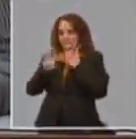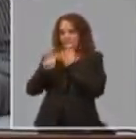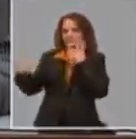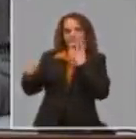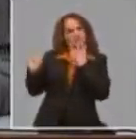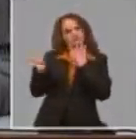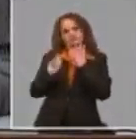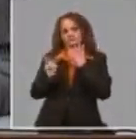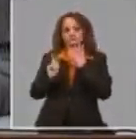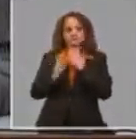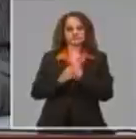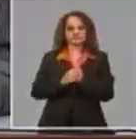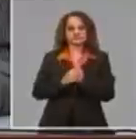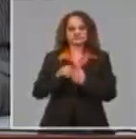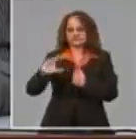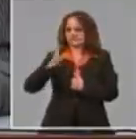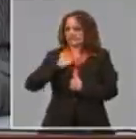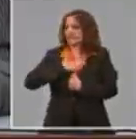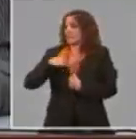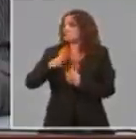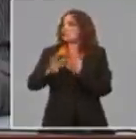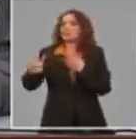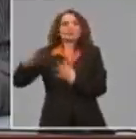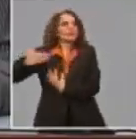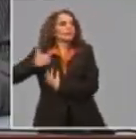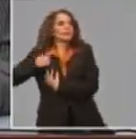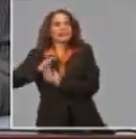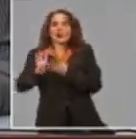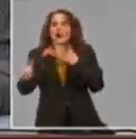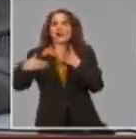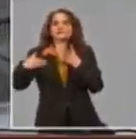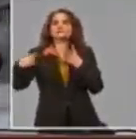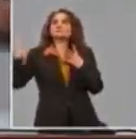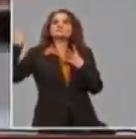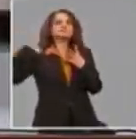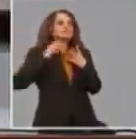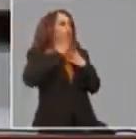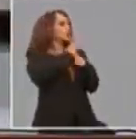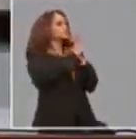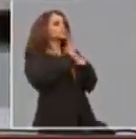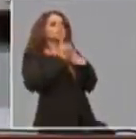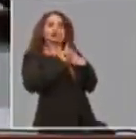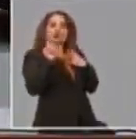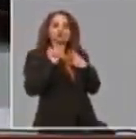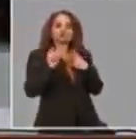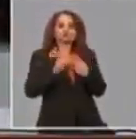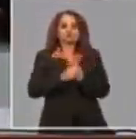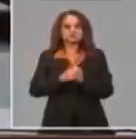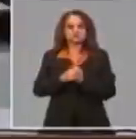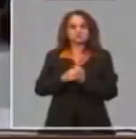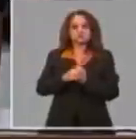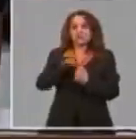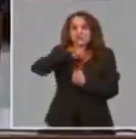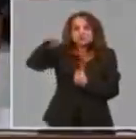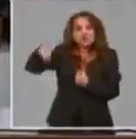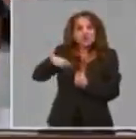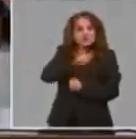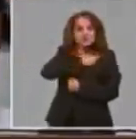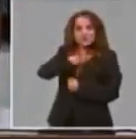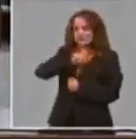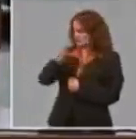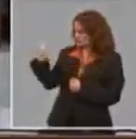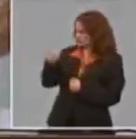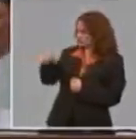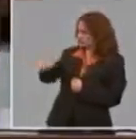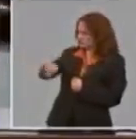quitarle ese derecho que no se han tomado no hay que ordenar de manera tal que te sean desconocidos y que la cola se ordena de